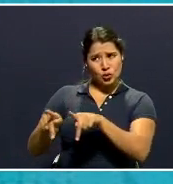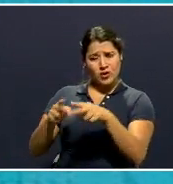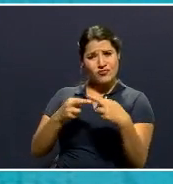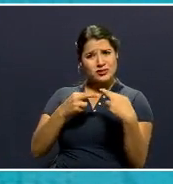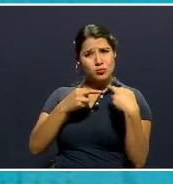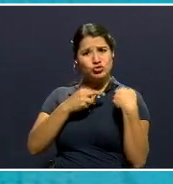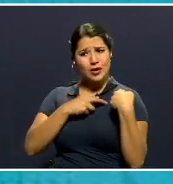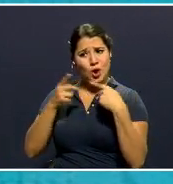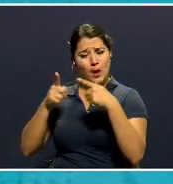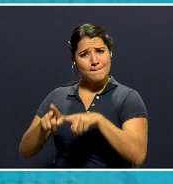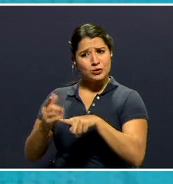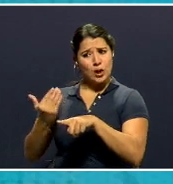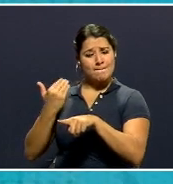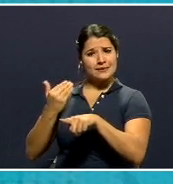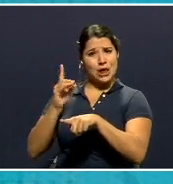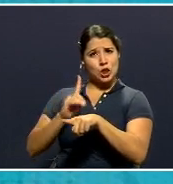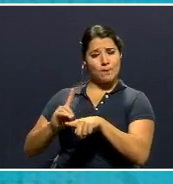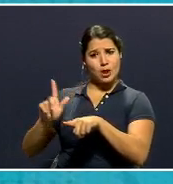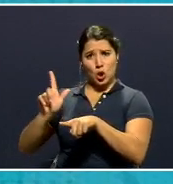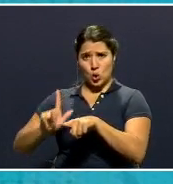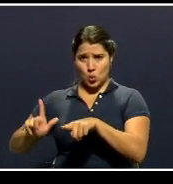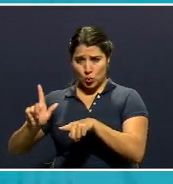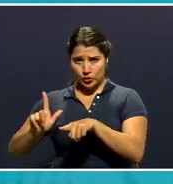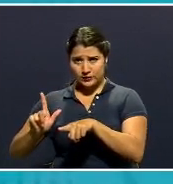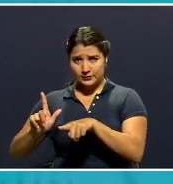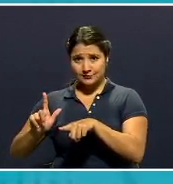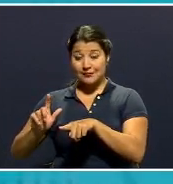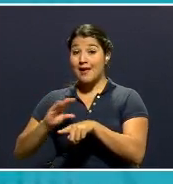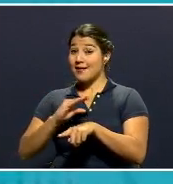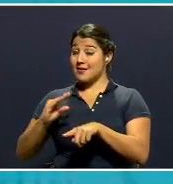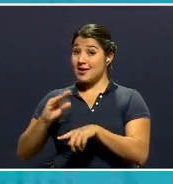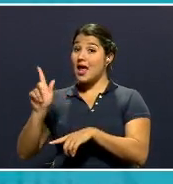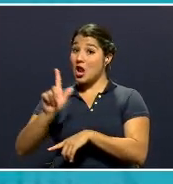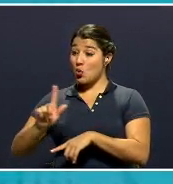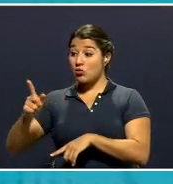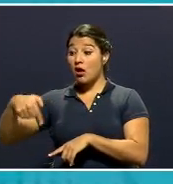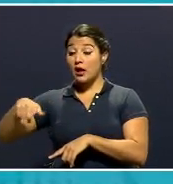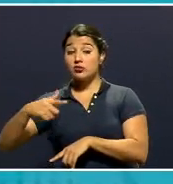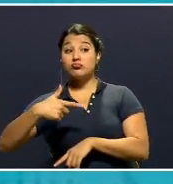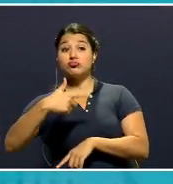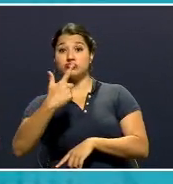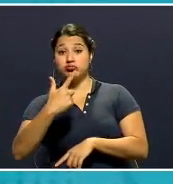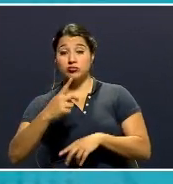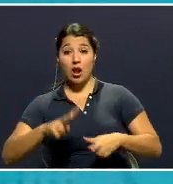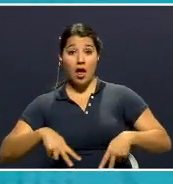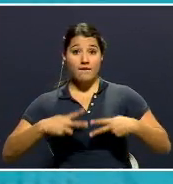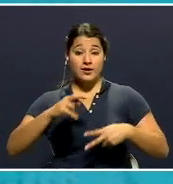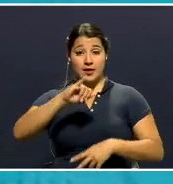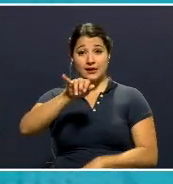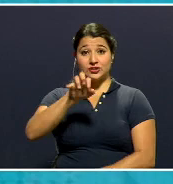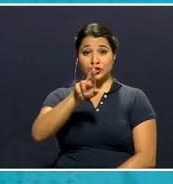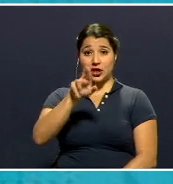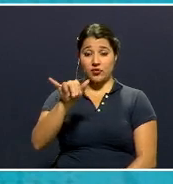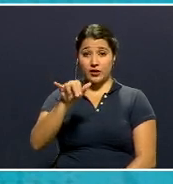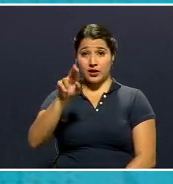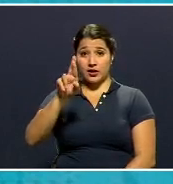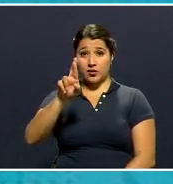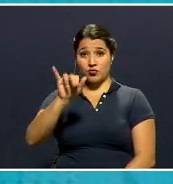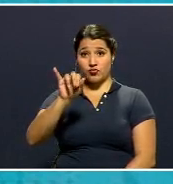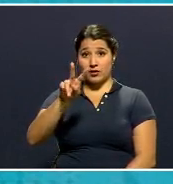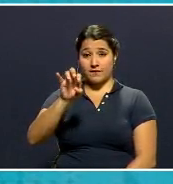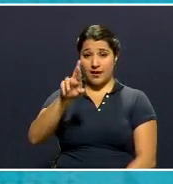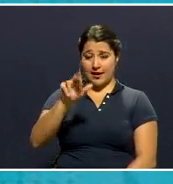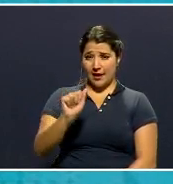domingo y lunes atacaron y el lunes asesinaron o acabaron con la vida del hermano Jerry Rivera.